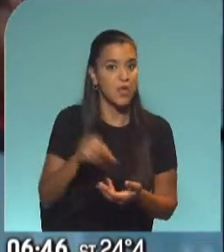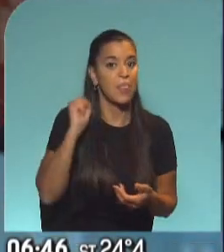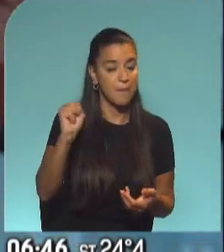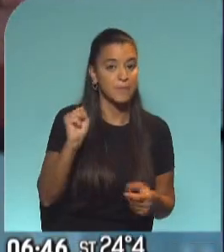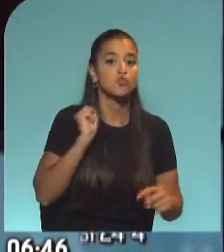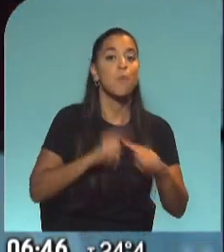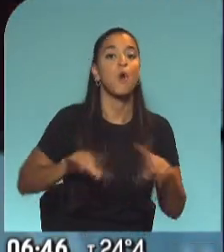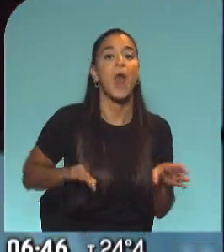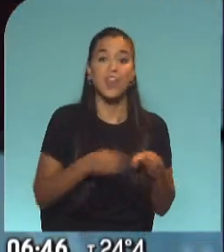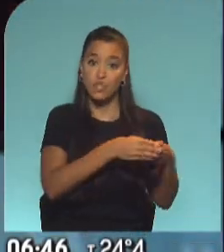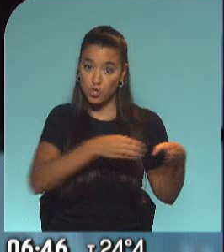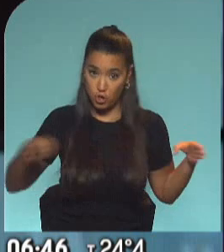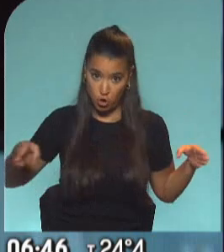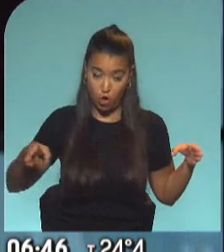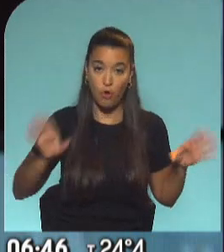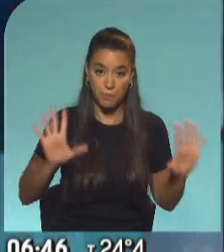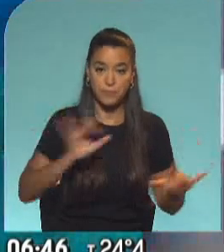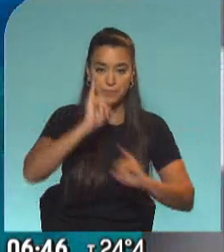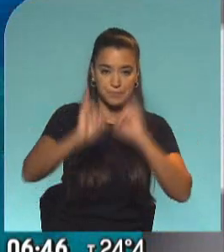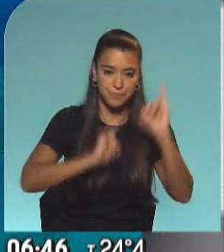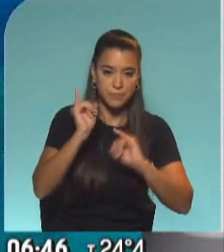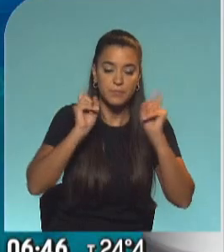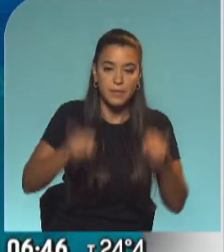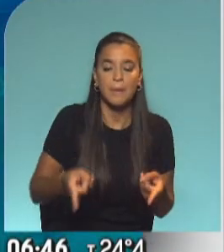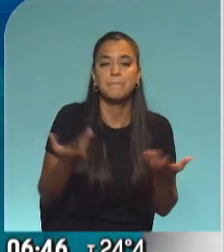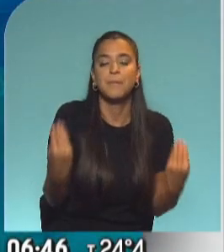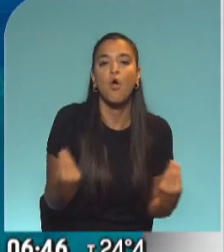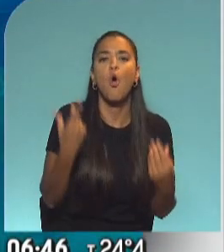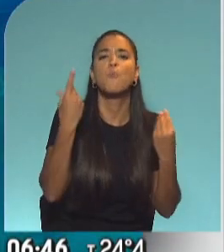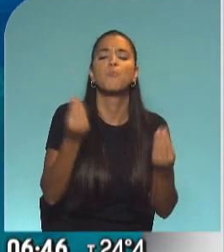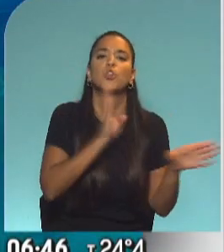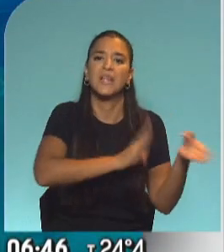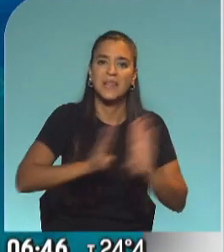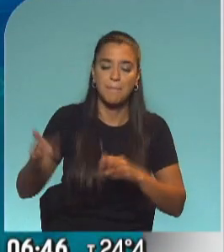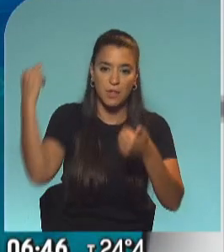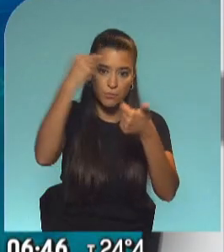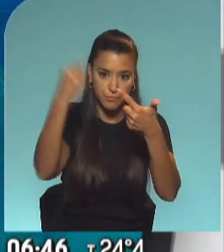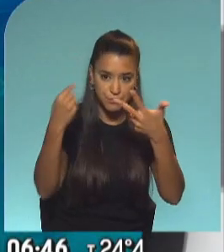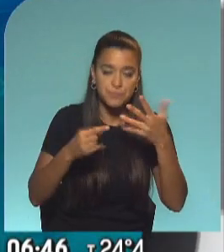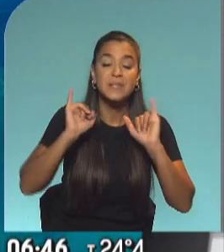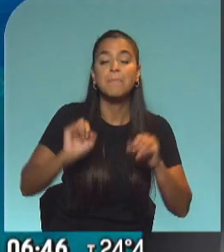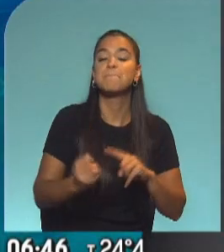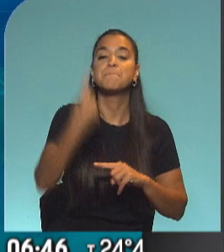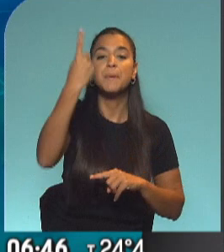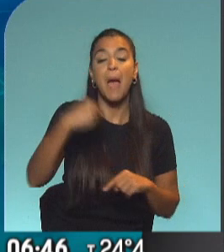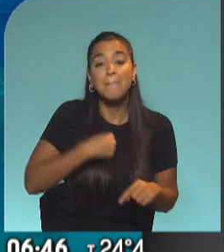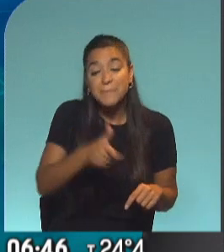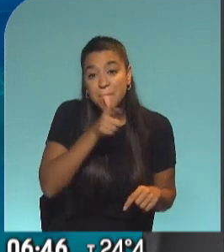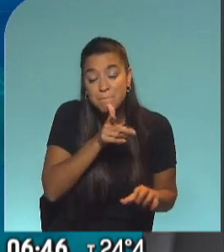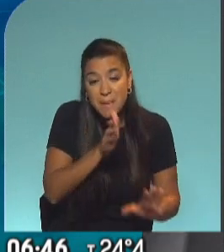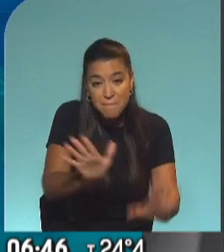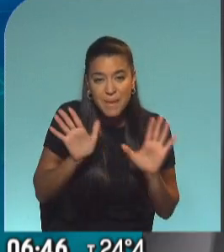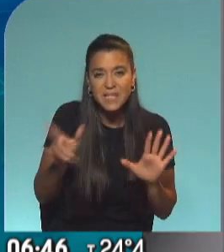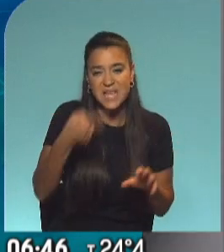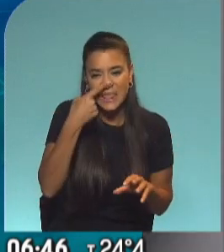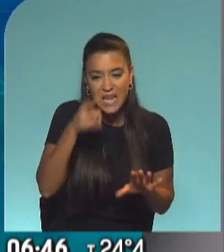pesos por año. Y tenemos para explicar un poco con Juli cuáles son los tratamientos. Sí, Julia. En primer lugar, a mí me parece que es